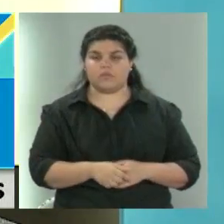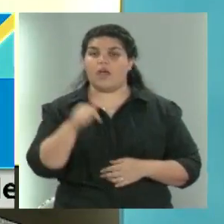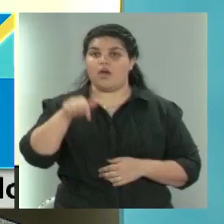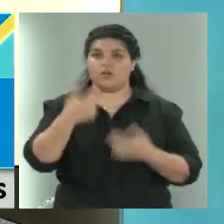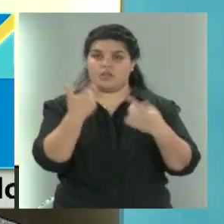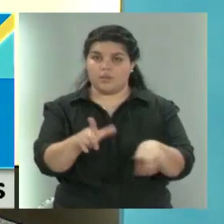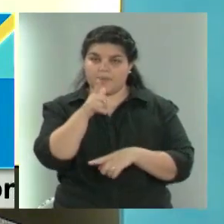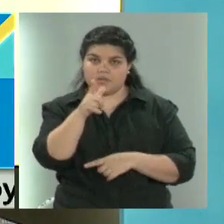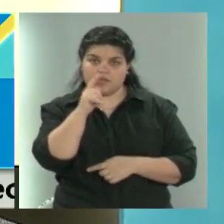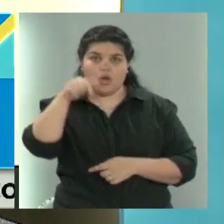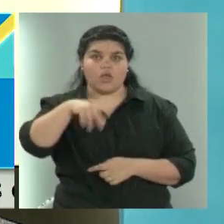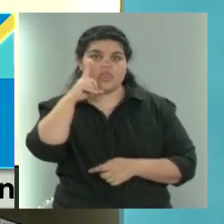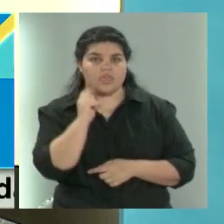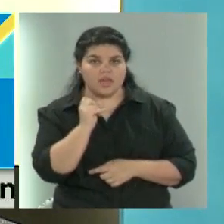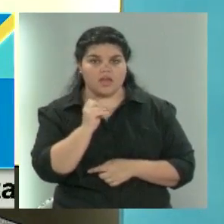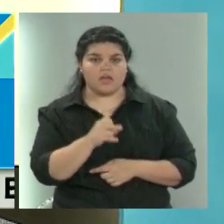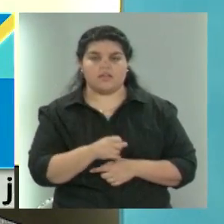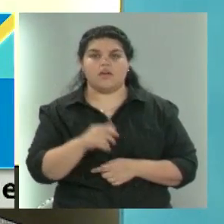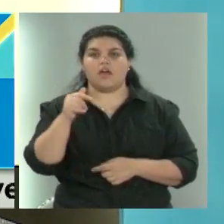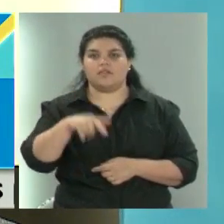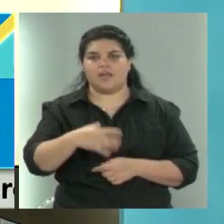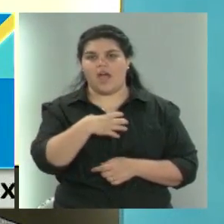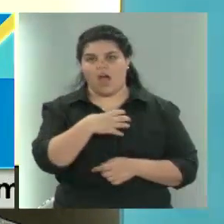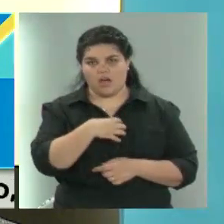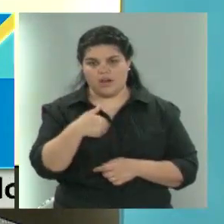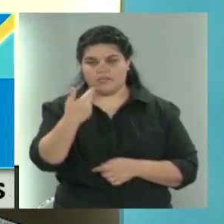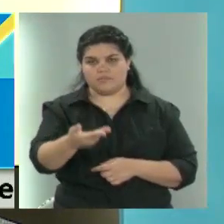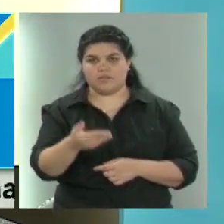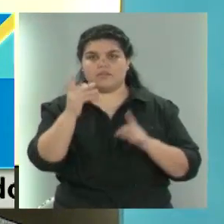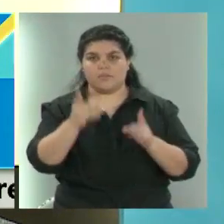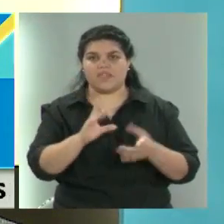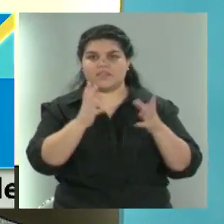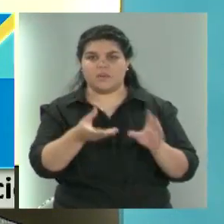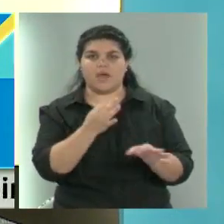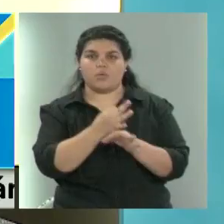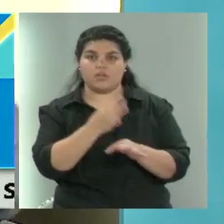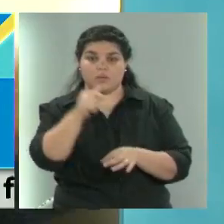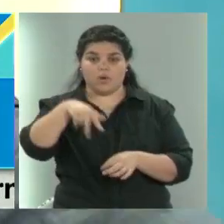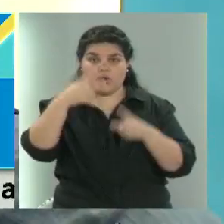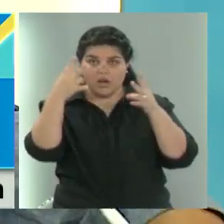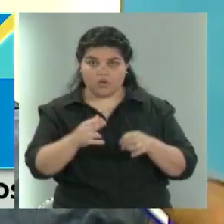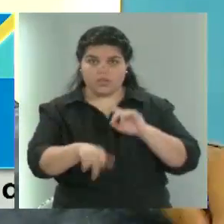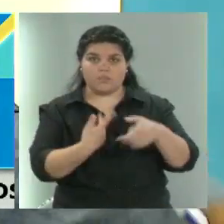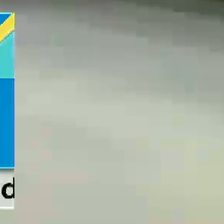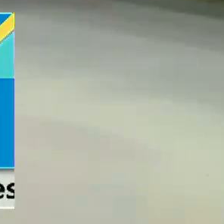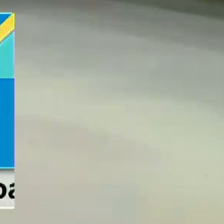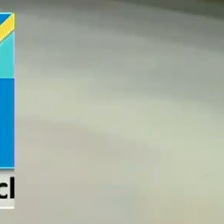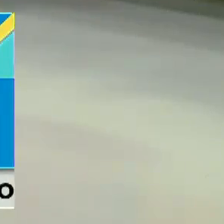y hoy estamos hablando del ciclo lectivo y también del sistema educativo. Vamos a ir a un corte y enseguida